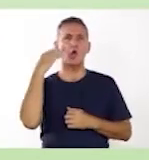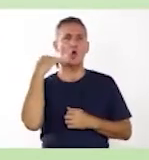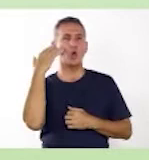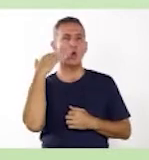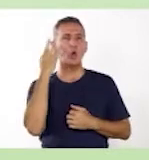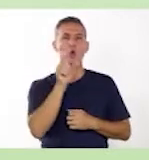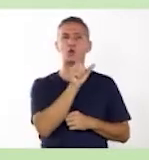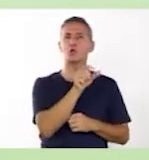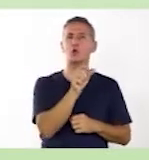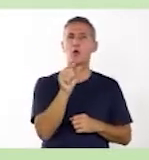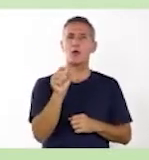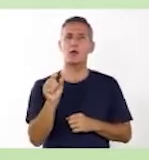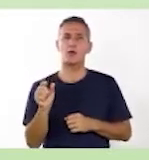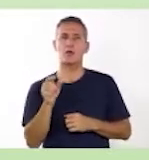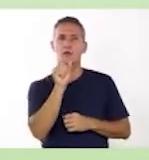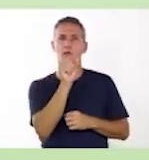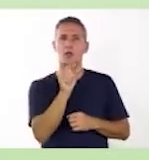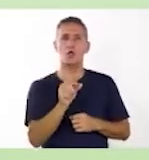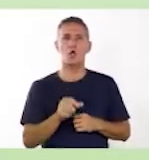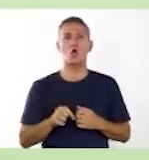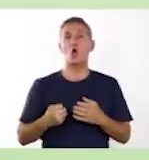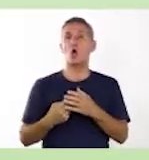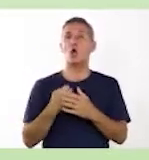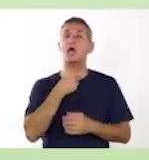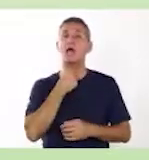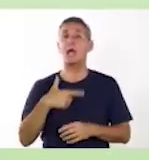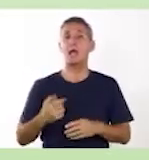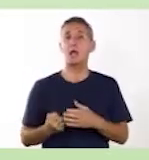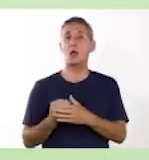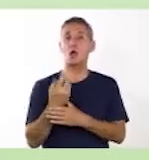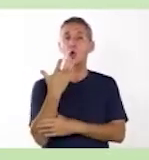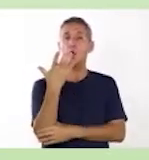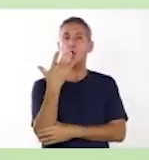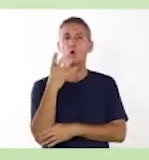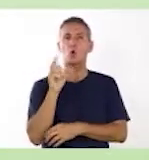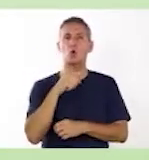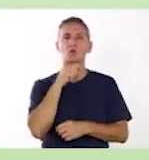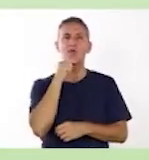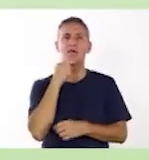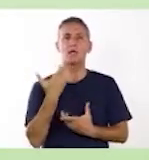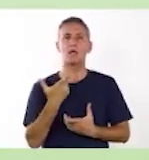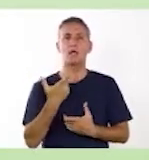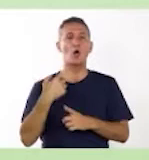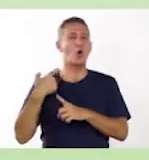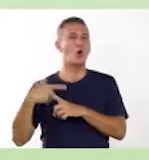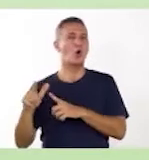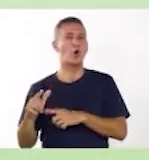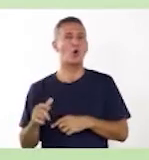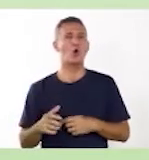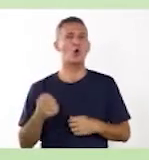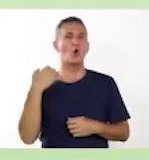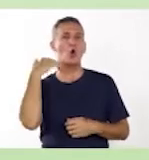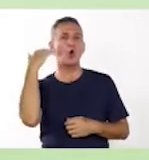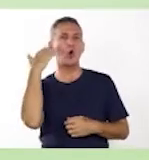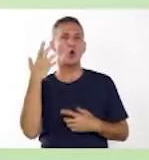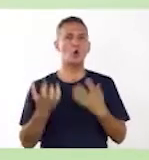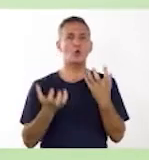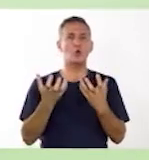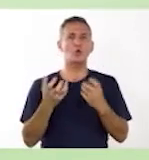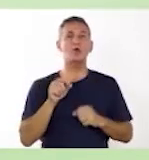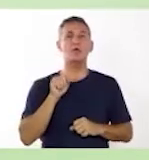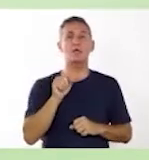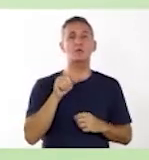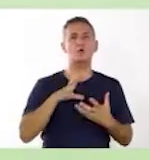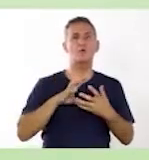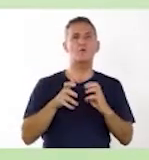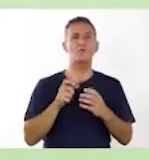rosa roja, el color del fuego. Y estos son recursos literarios como el símil que